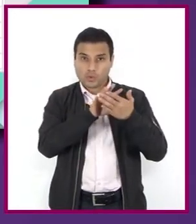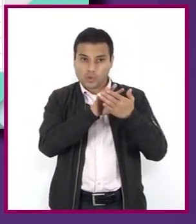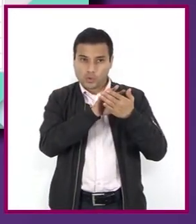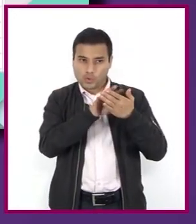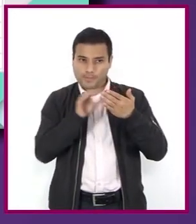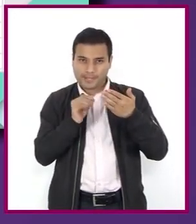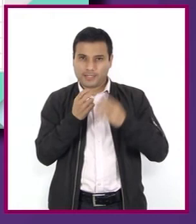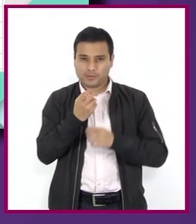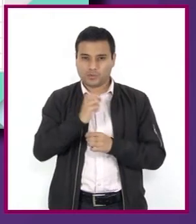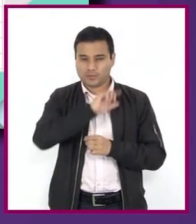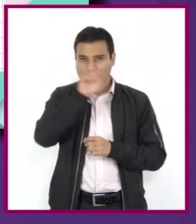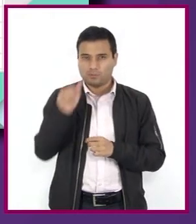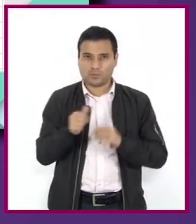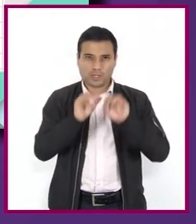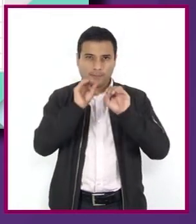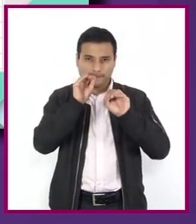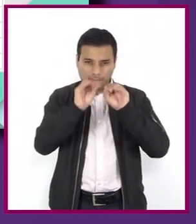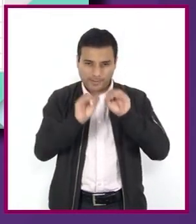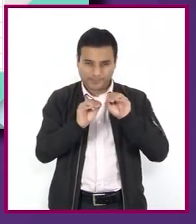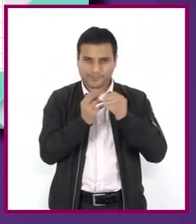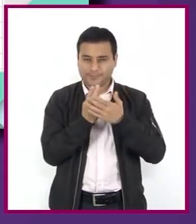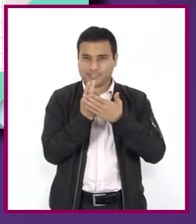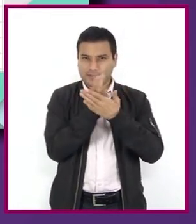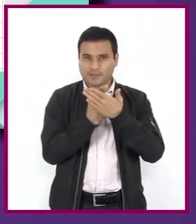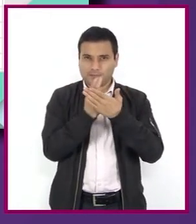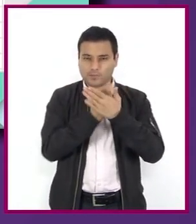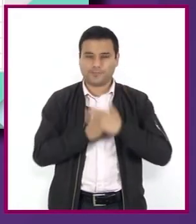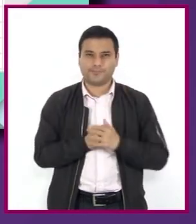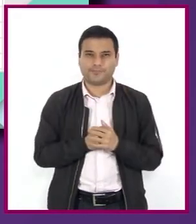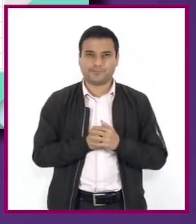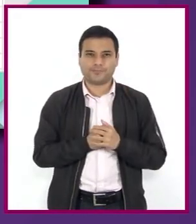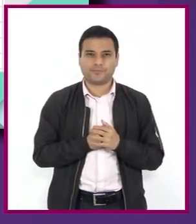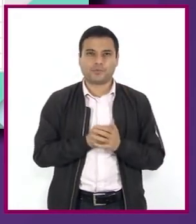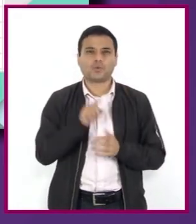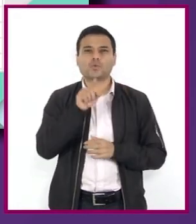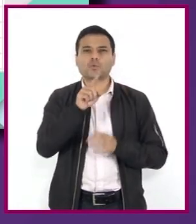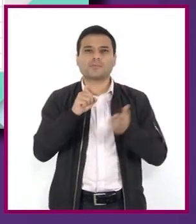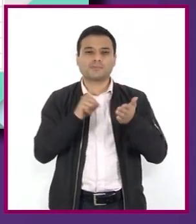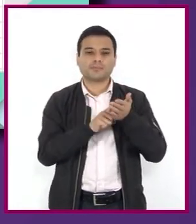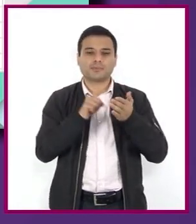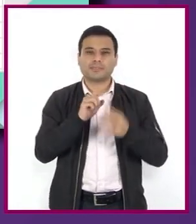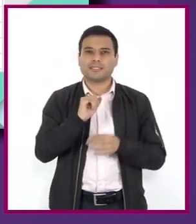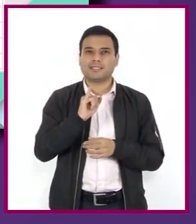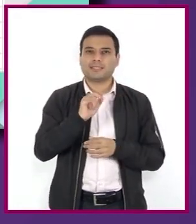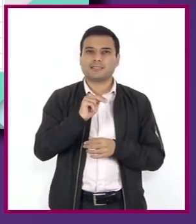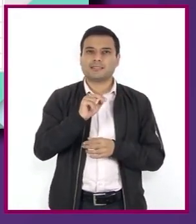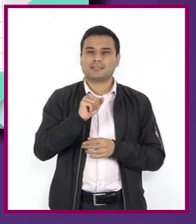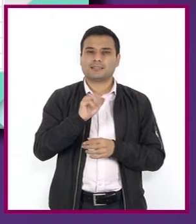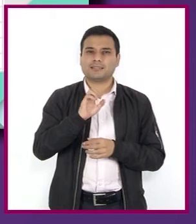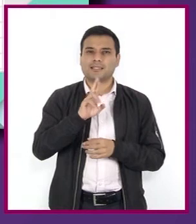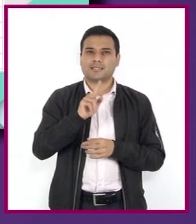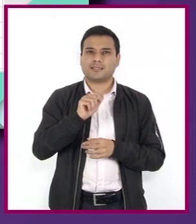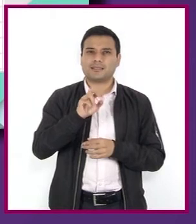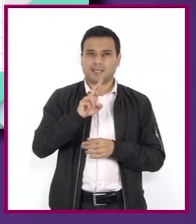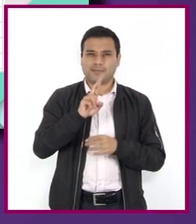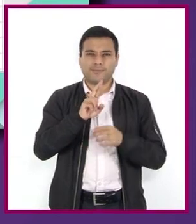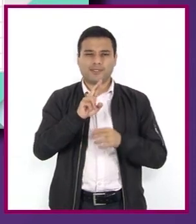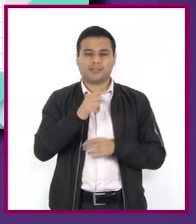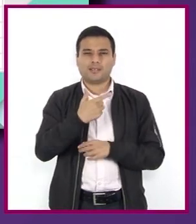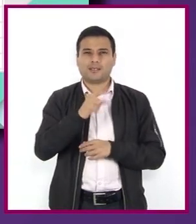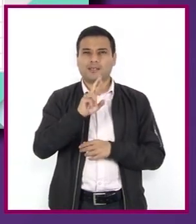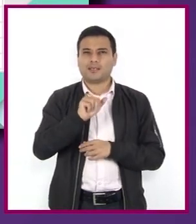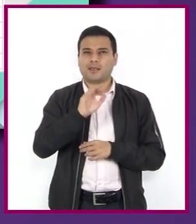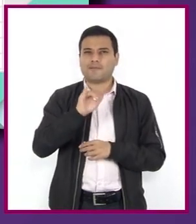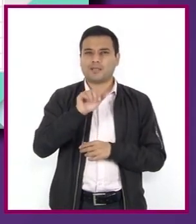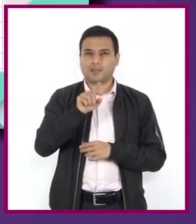datos a graficar. Seleccionemos la opción Insertar gráfica de dispersión. Procuren que sea la opción